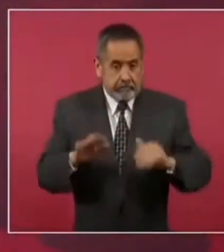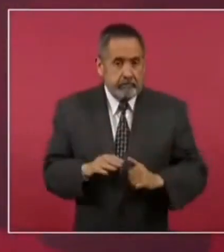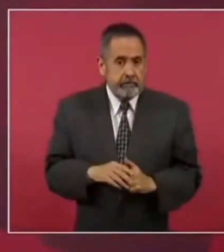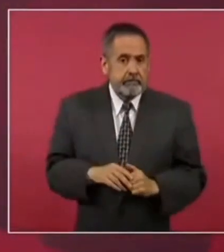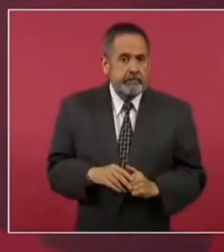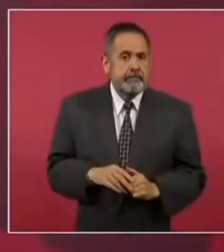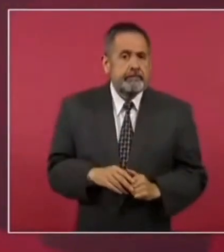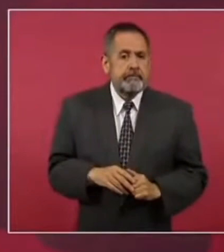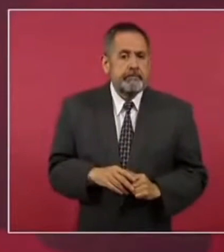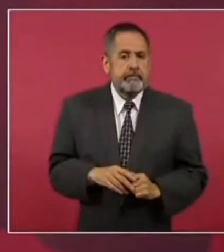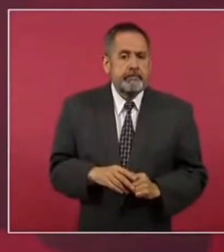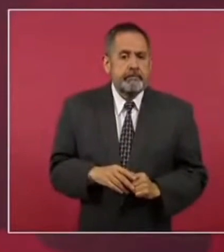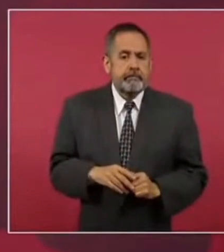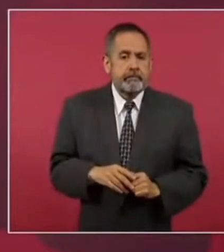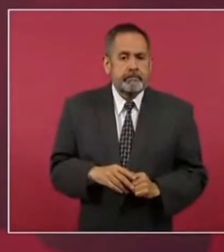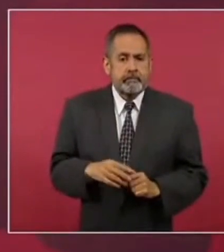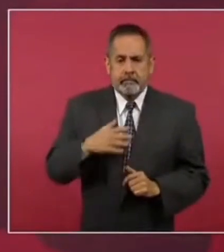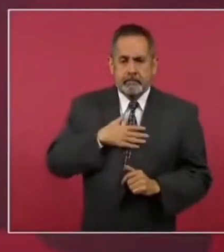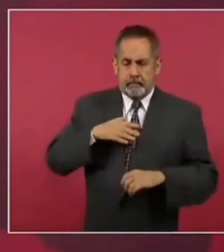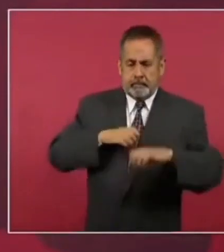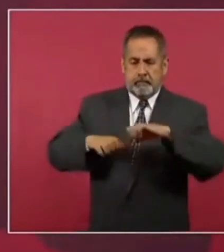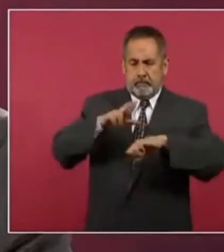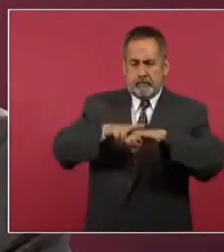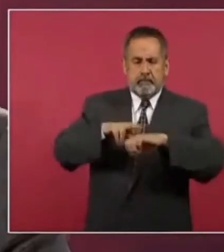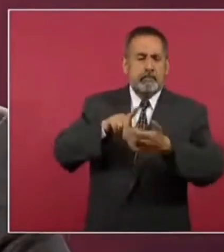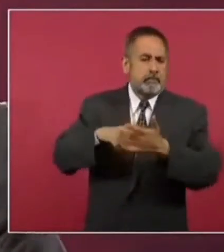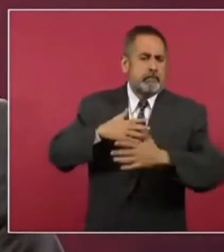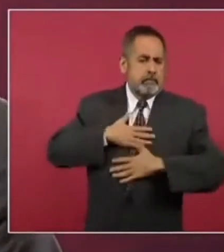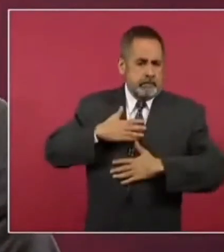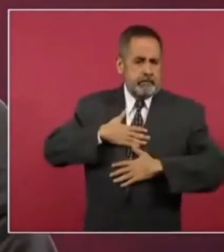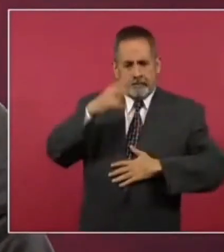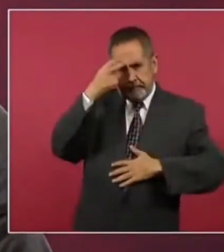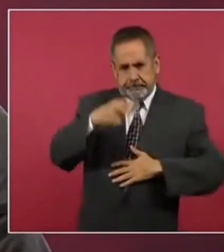ya nuestra embajadora